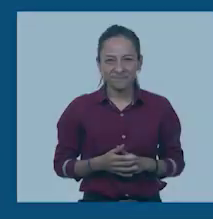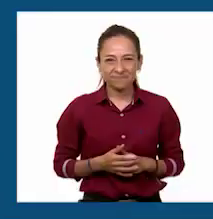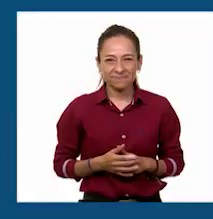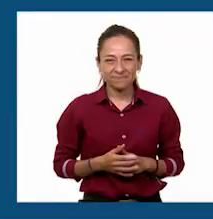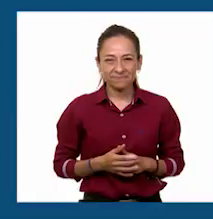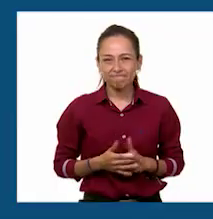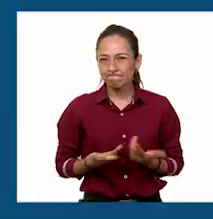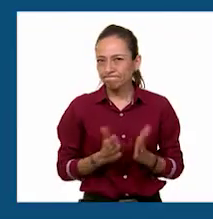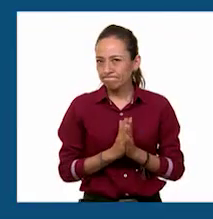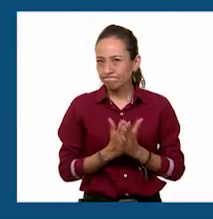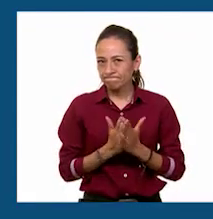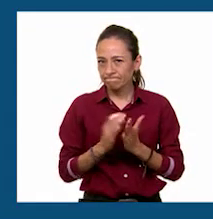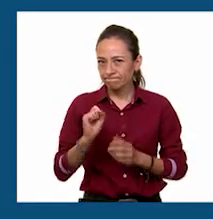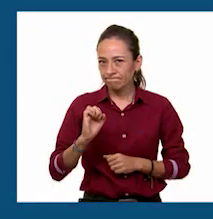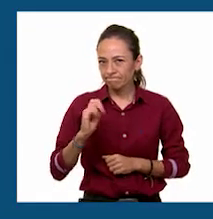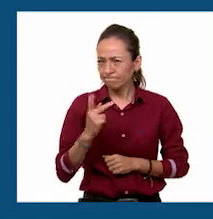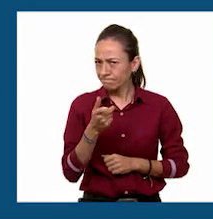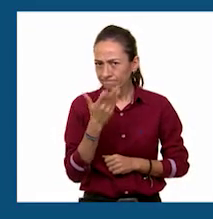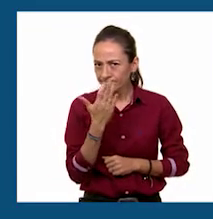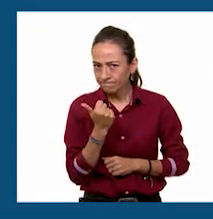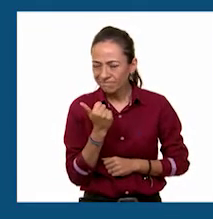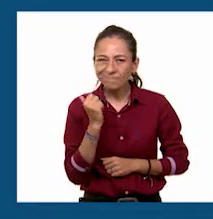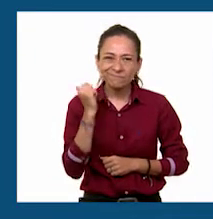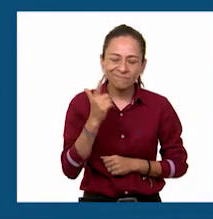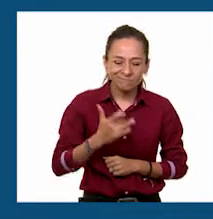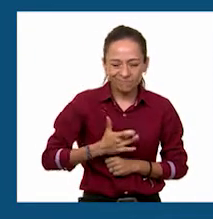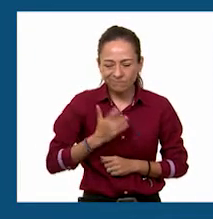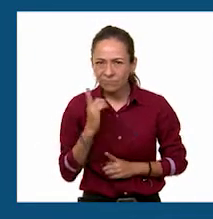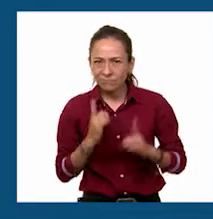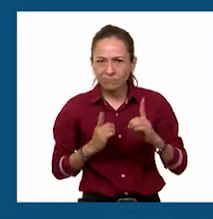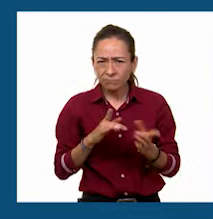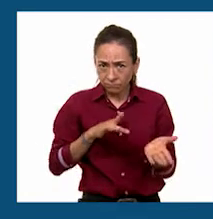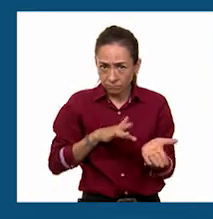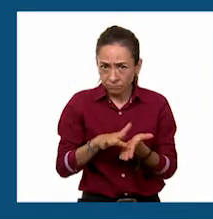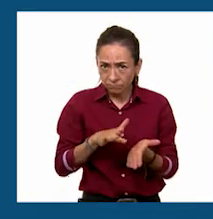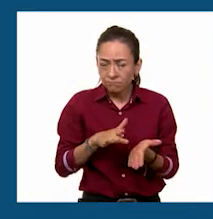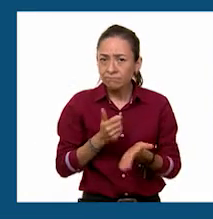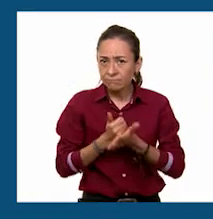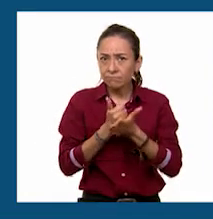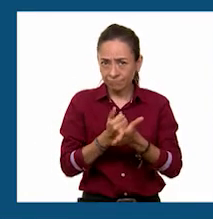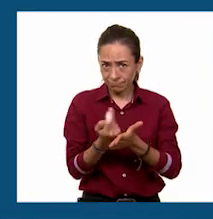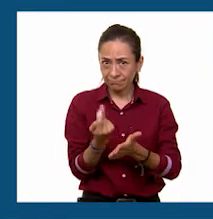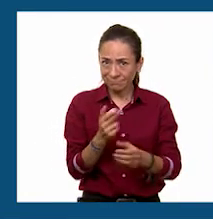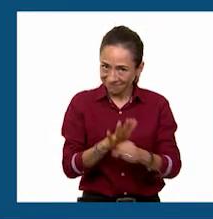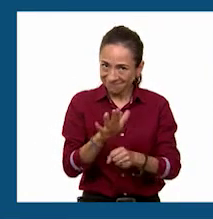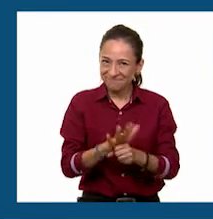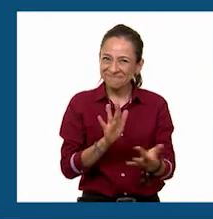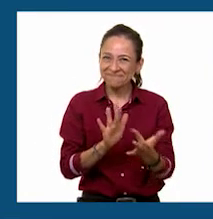Si no tienes el libro de texto o necesitas ayuda para responder las preguntas, contáctanos.